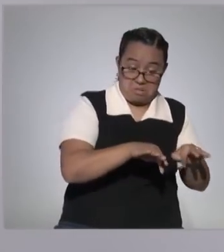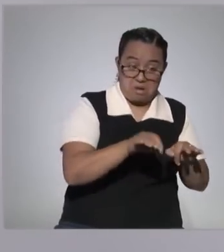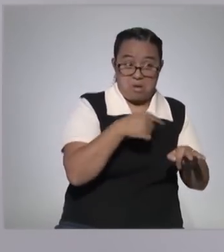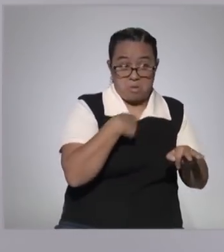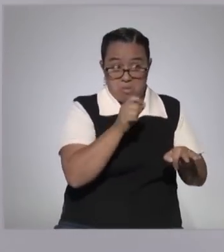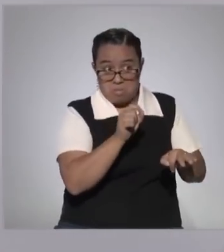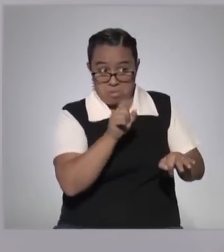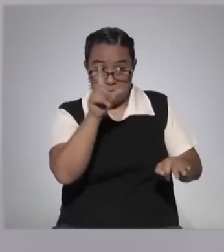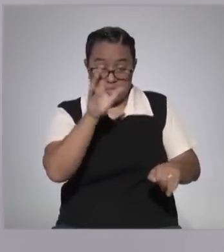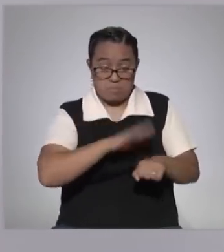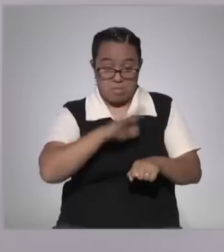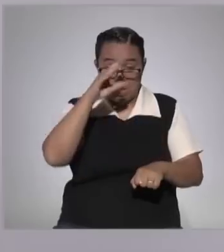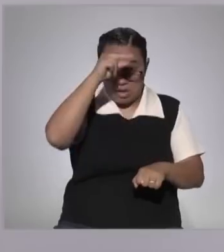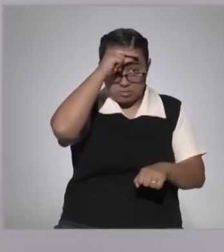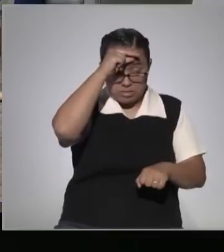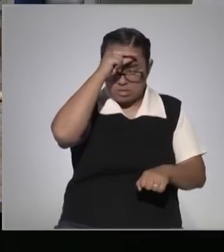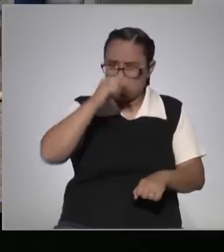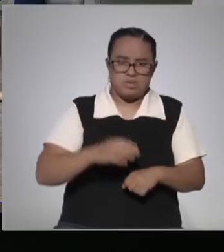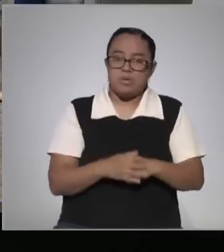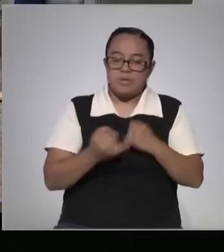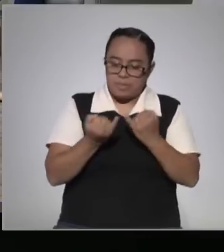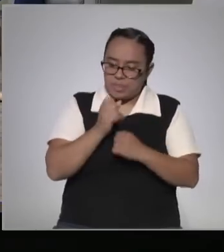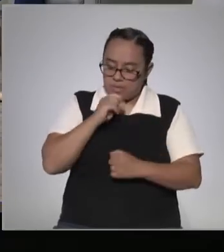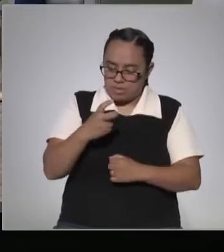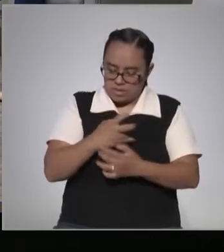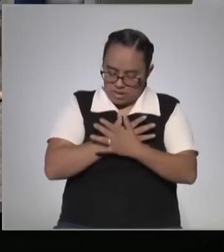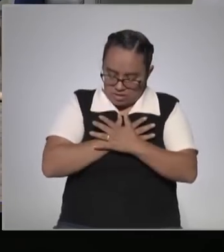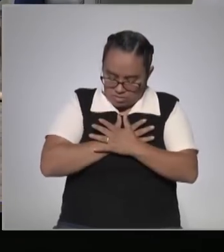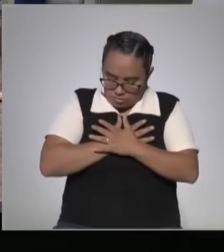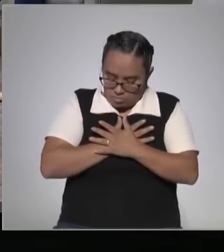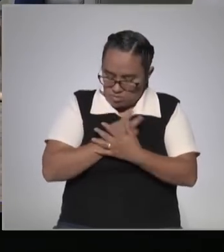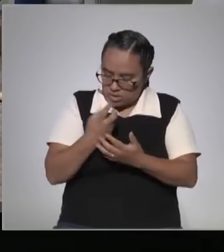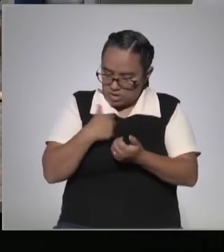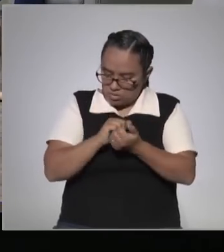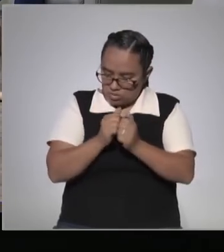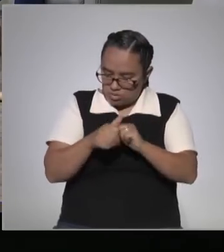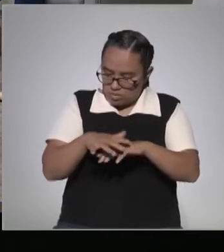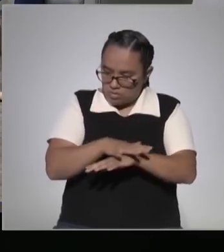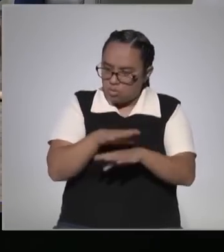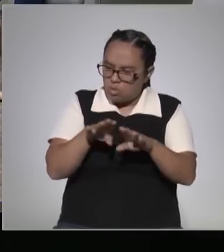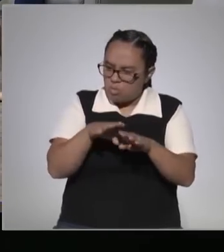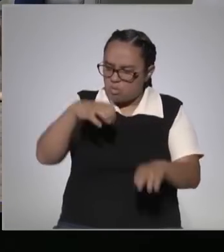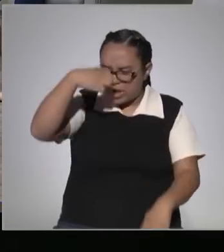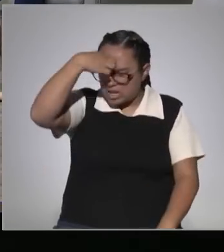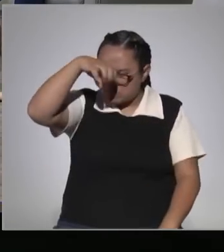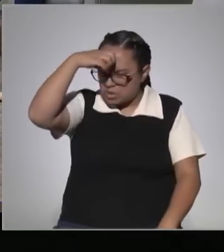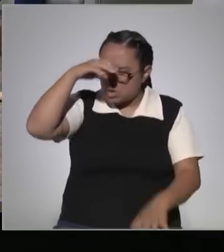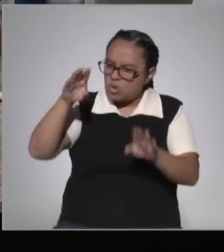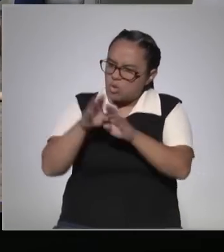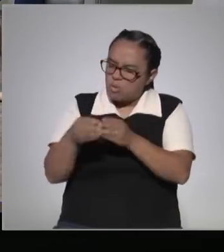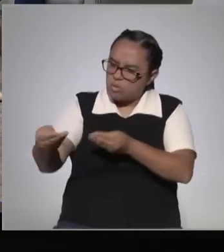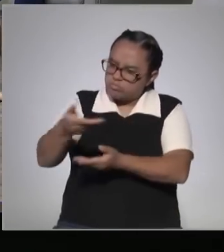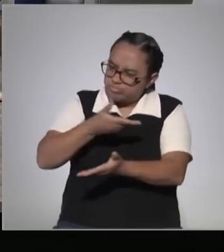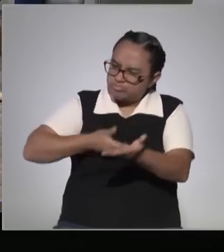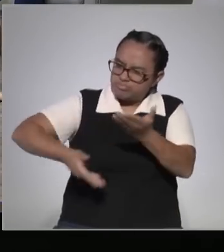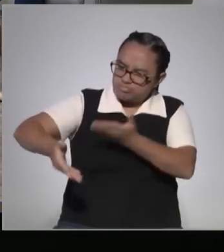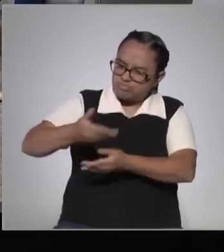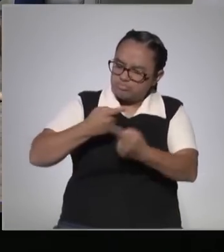intelectuales, sino también afectivos. Claro. ¿No? La experiencia del intercambio con distintas